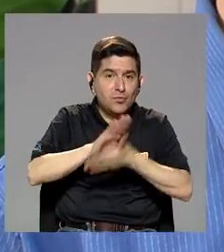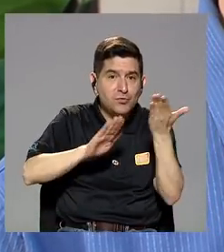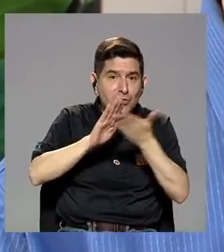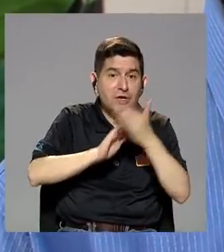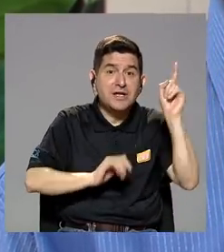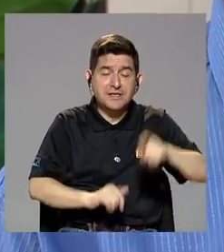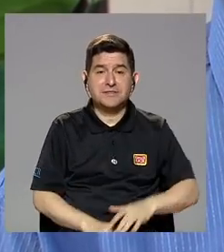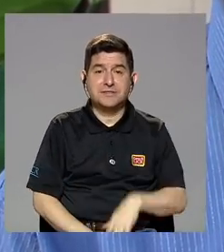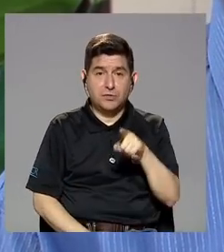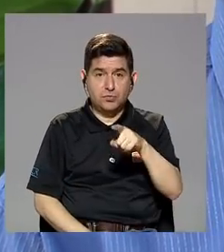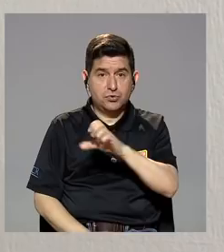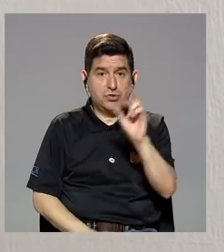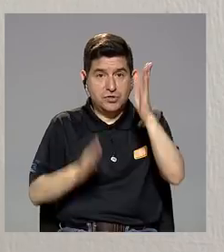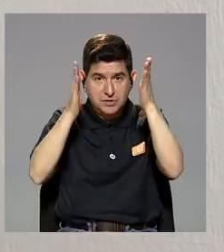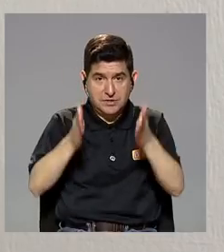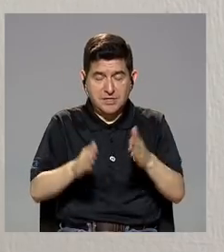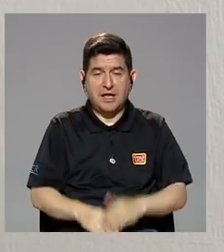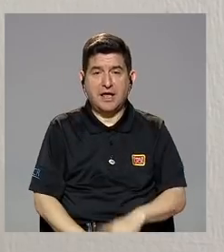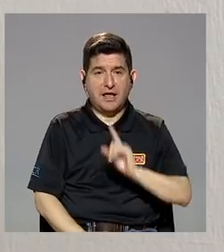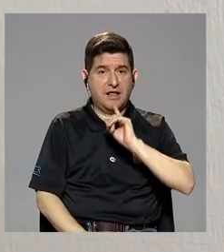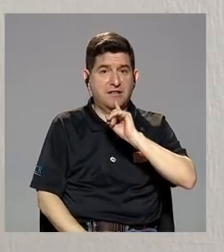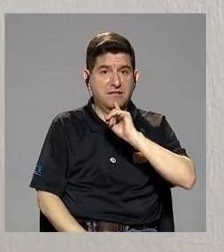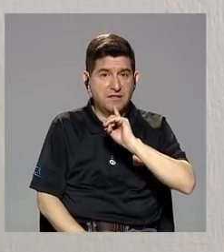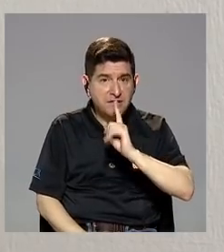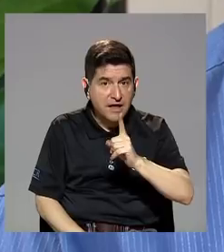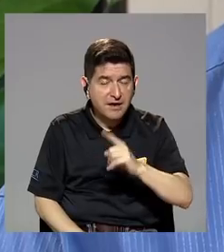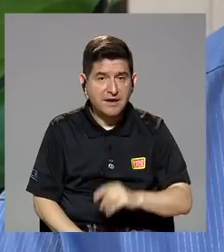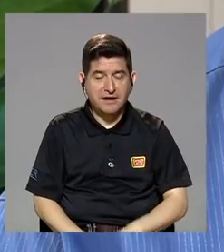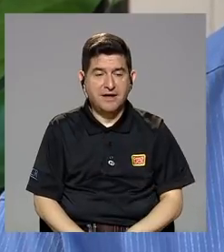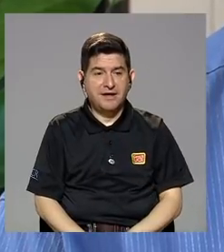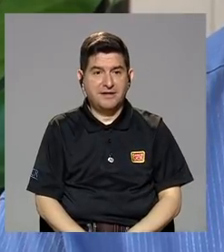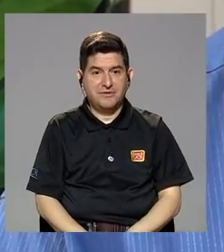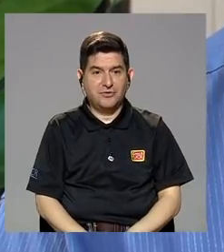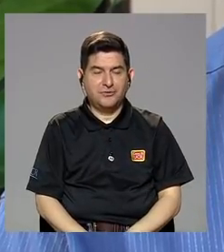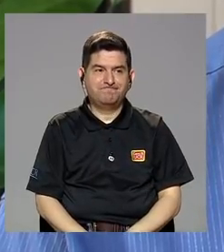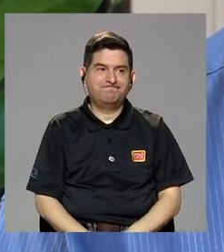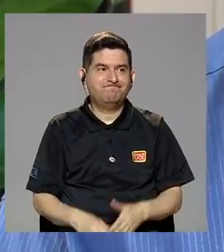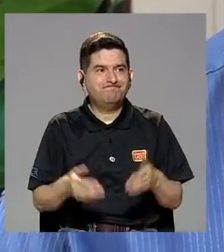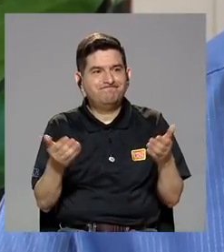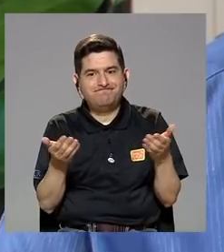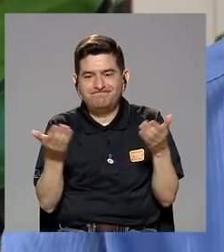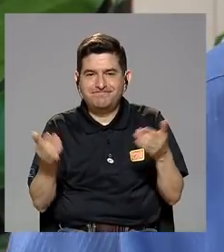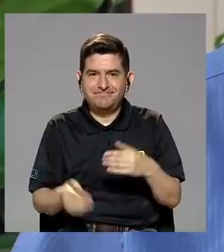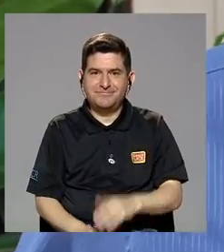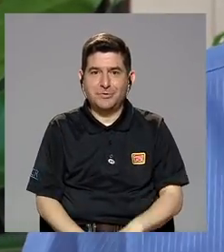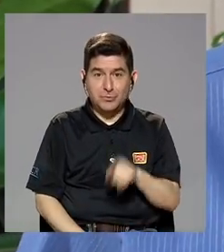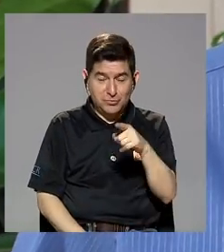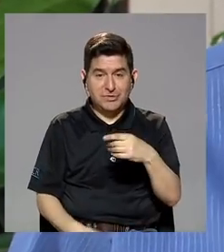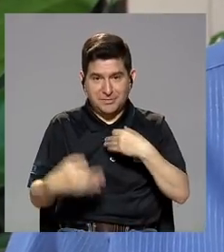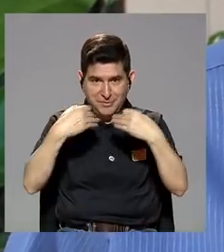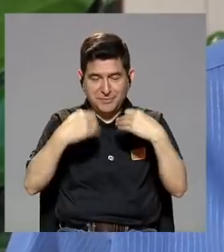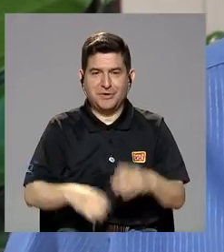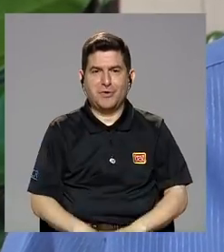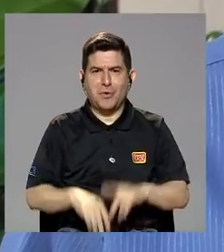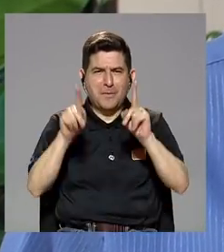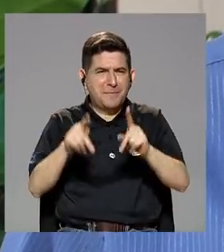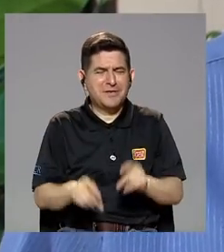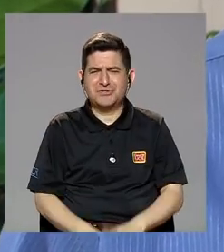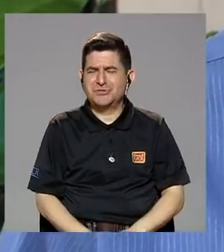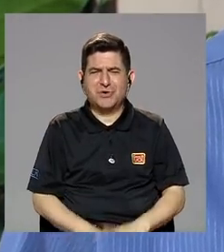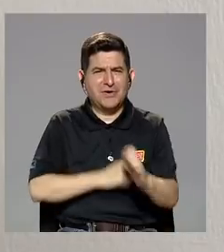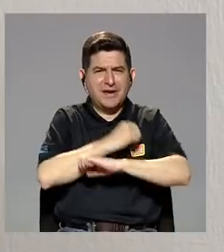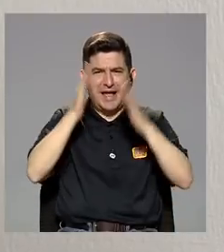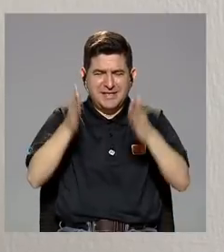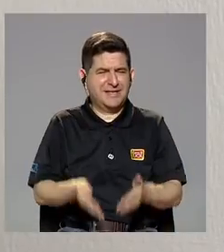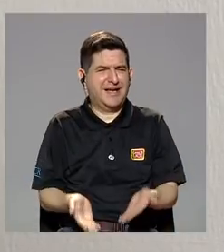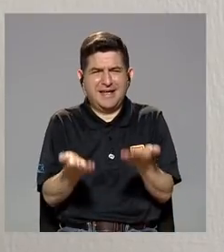además siendo costarricense lo declaran voy a decirlo de esta manera y usted me lo decoración es deseable extranjero